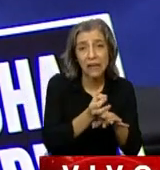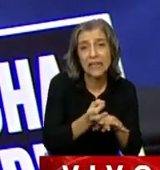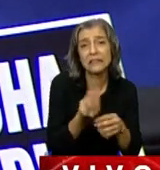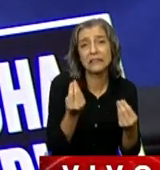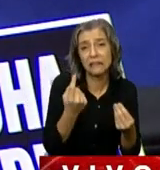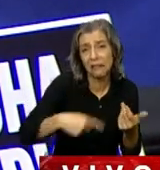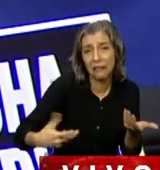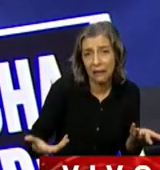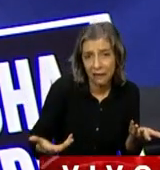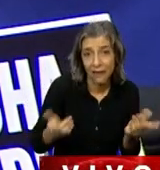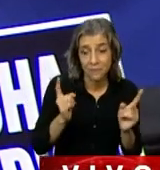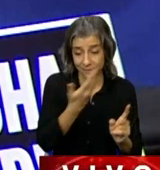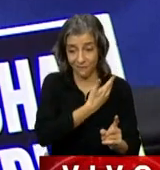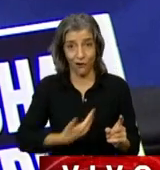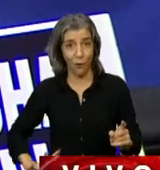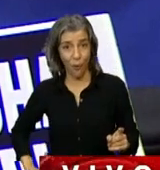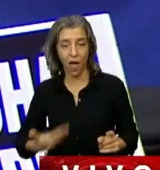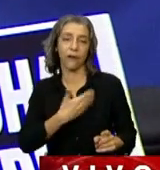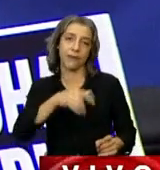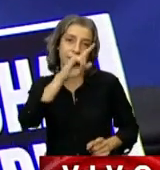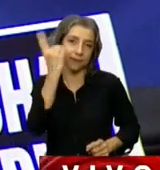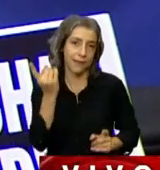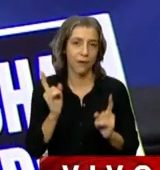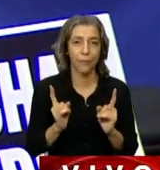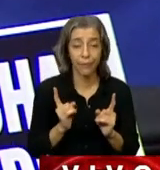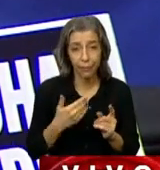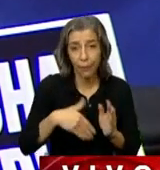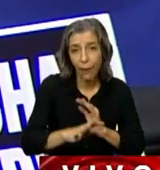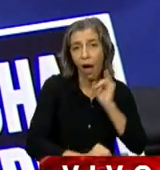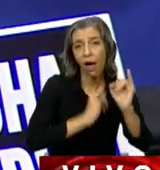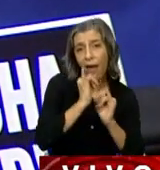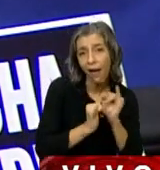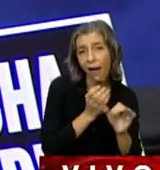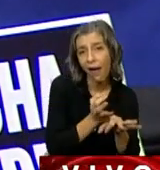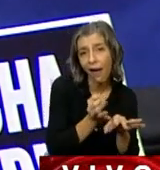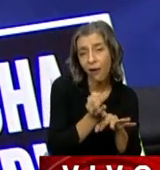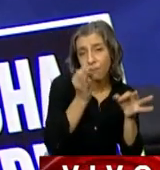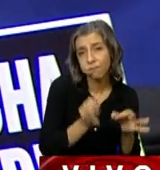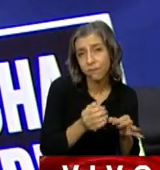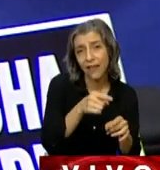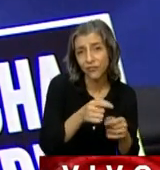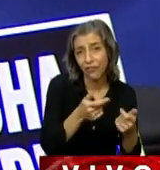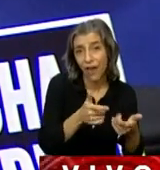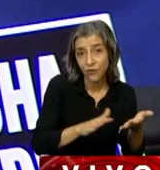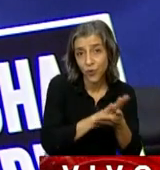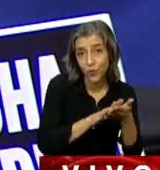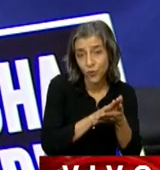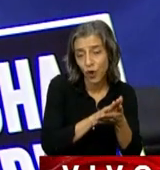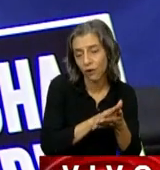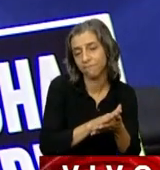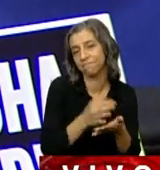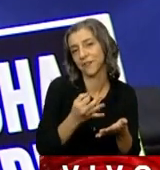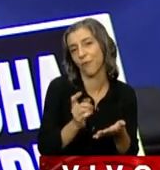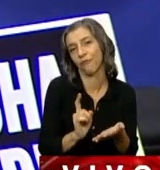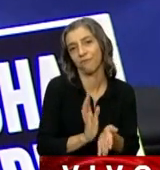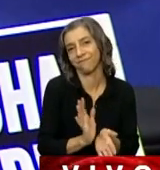estos gobiernos, por este Estado, realmente resolvería el problema y avanzaría en el problema de la soberanía.